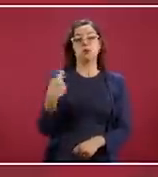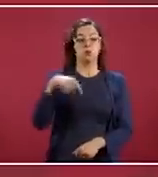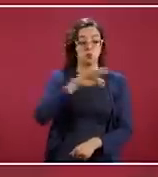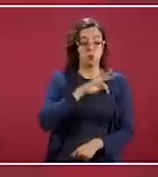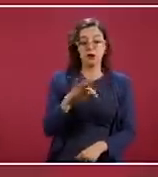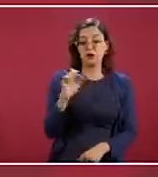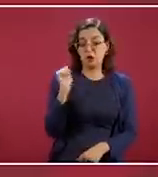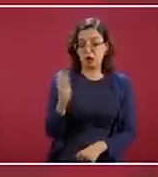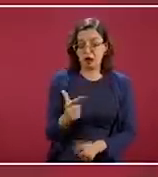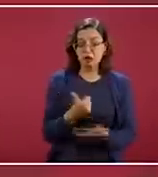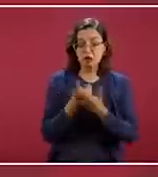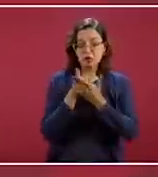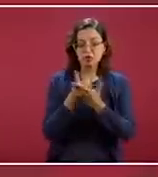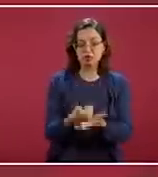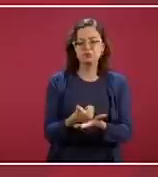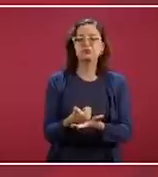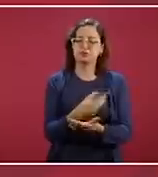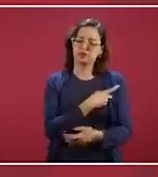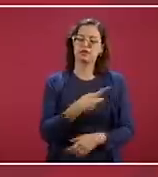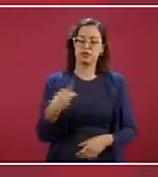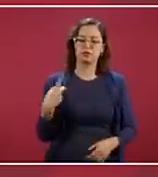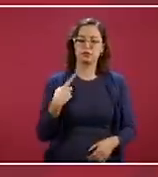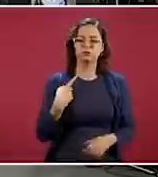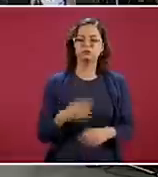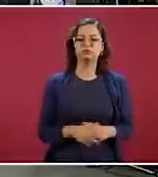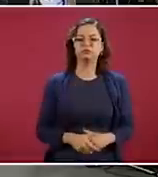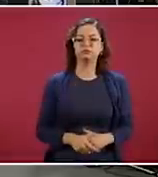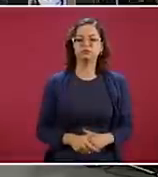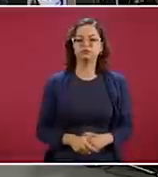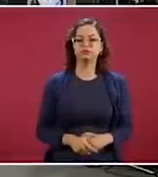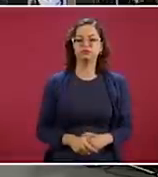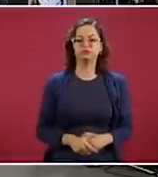nosotros ayudar, lo tenemos que hacer.